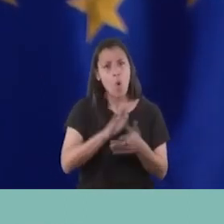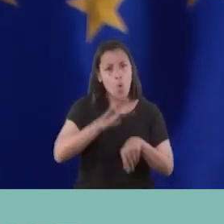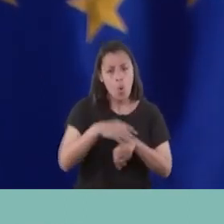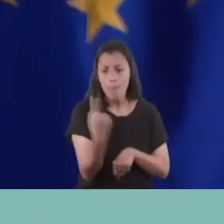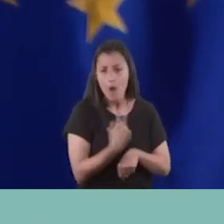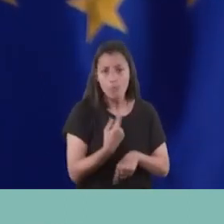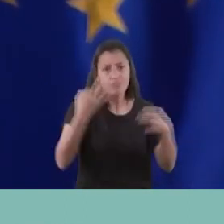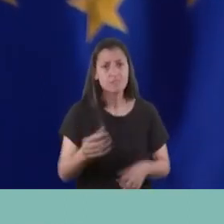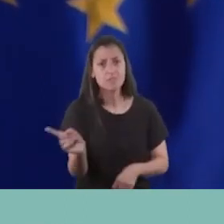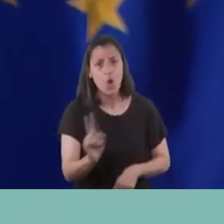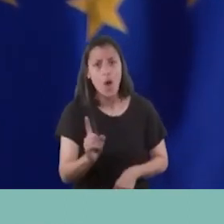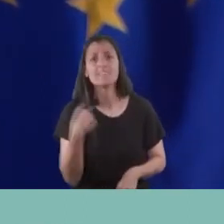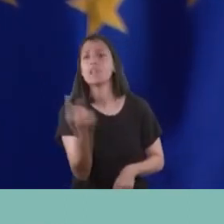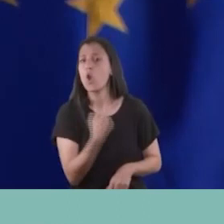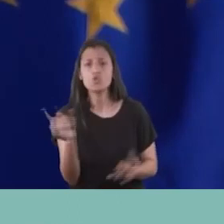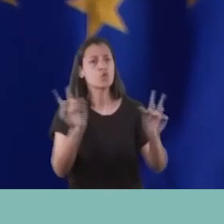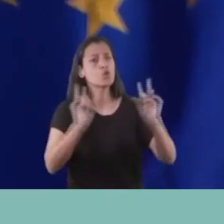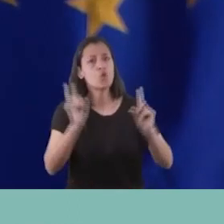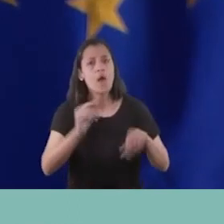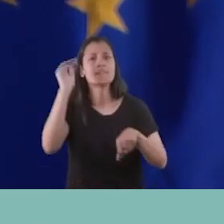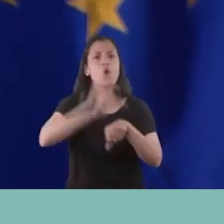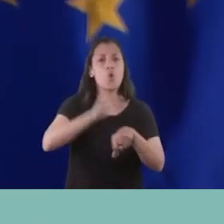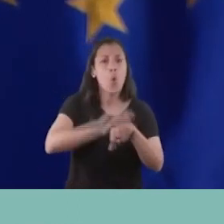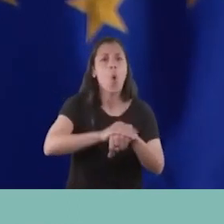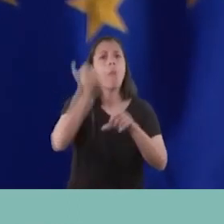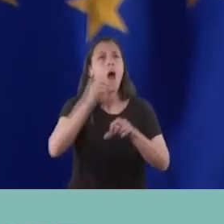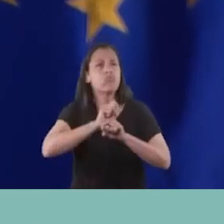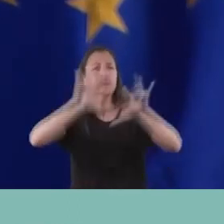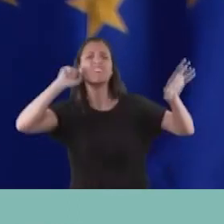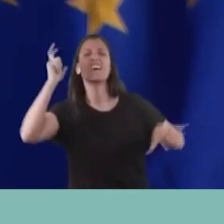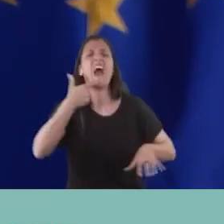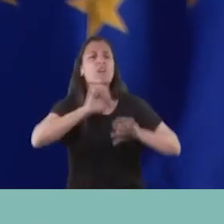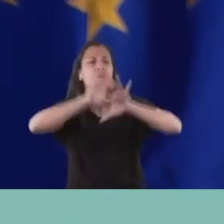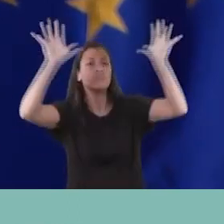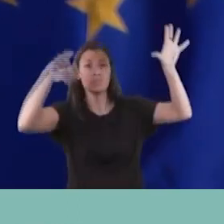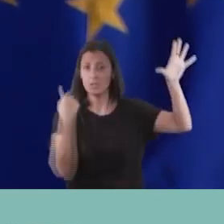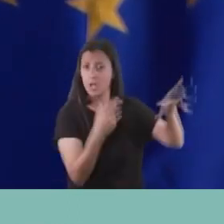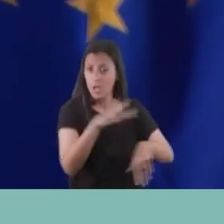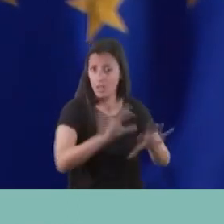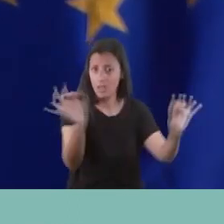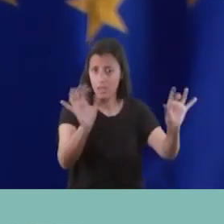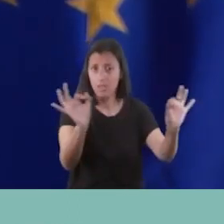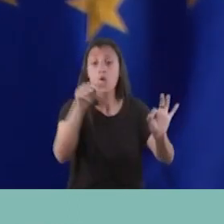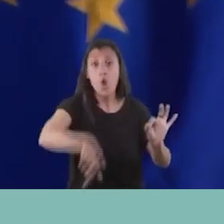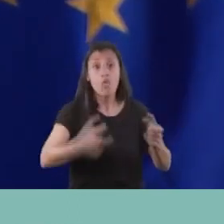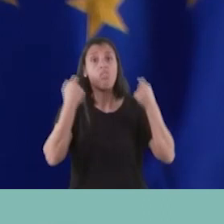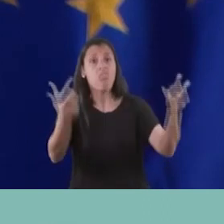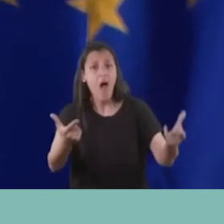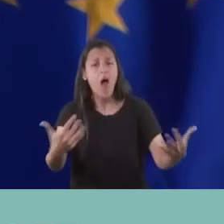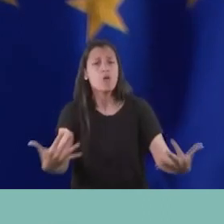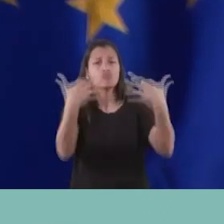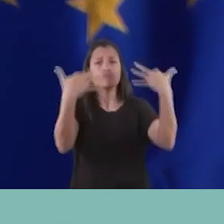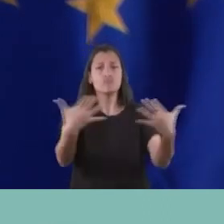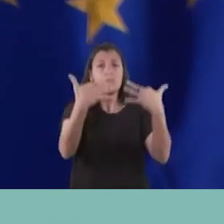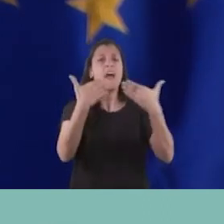Nosotros no estamos en la primera línea de los que emiten carbono. Nosotros aportamos oxígeno con nuestras selvas,